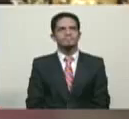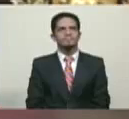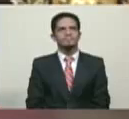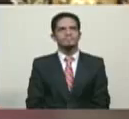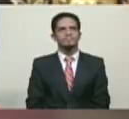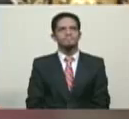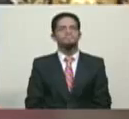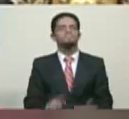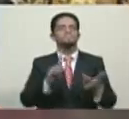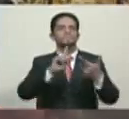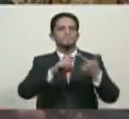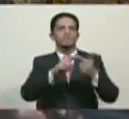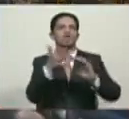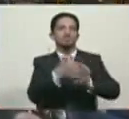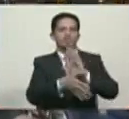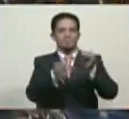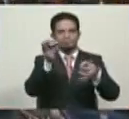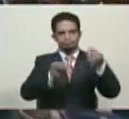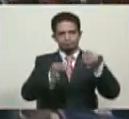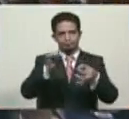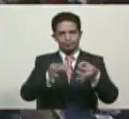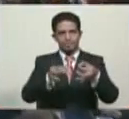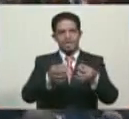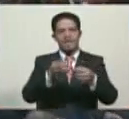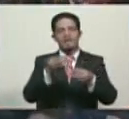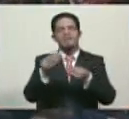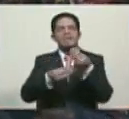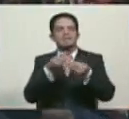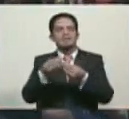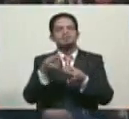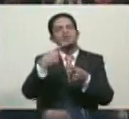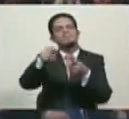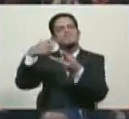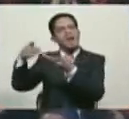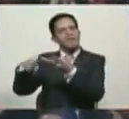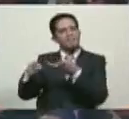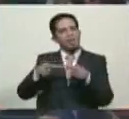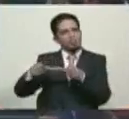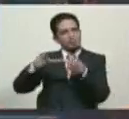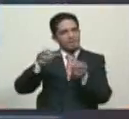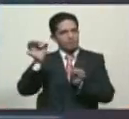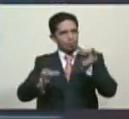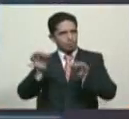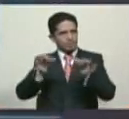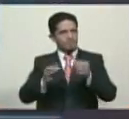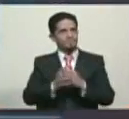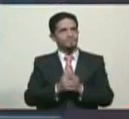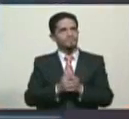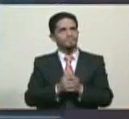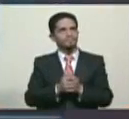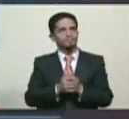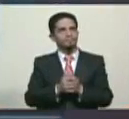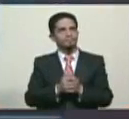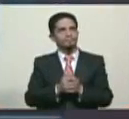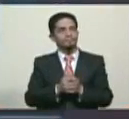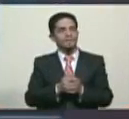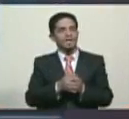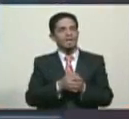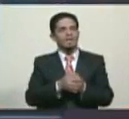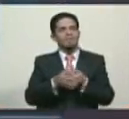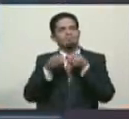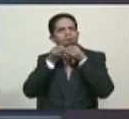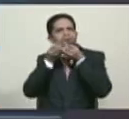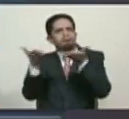En cuanto a la actividad jurisdiccional desarrollada por las distintas salas del Tribunal Supremo de Justicia, tenemos que fueron emitidas un total